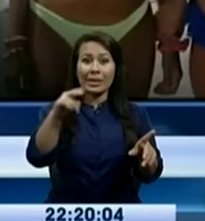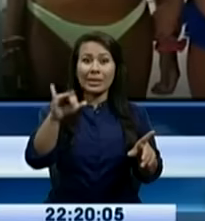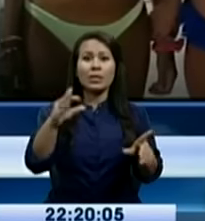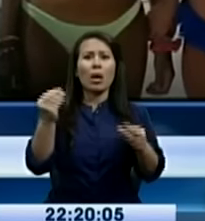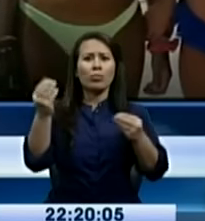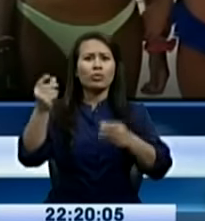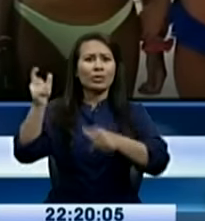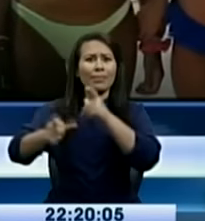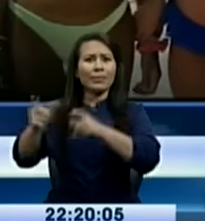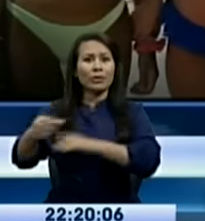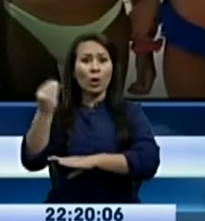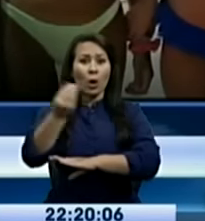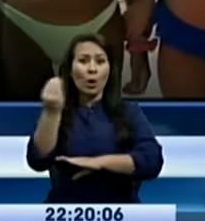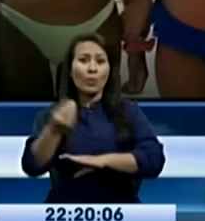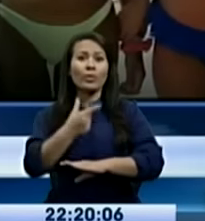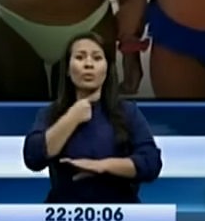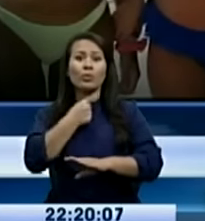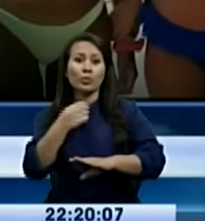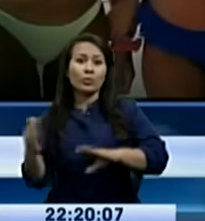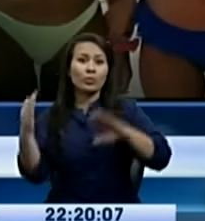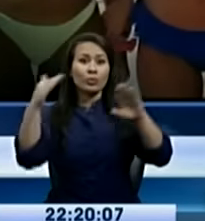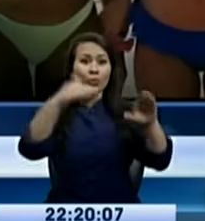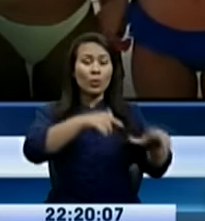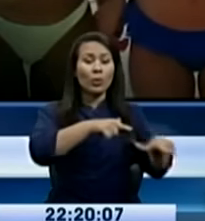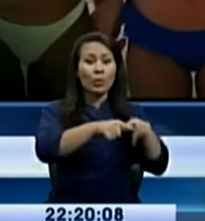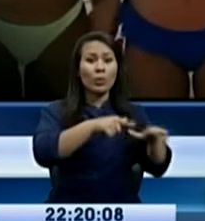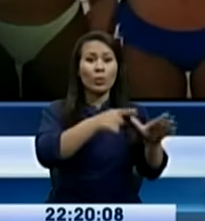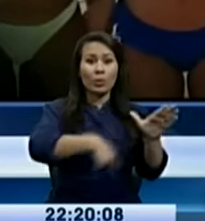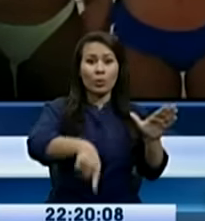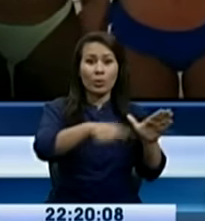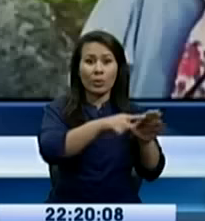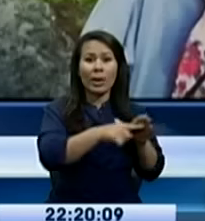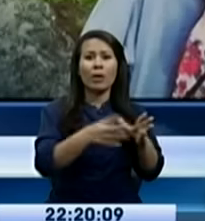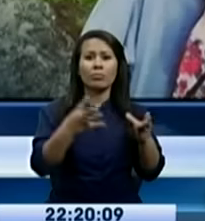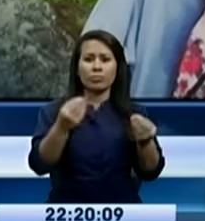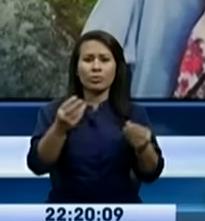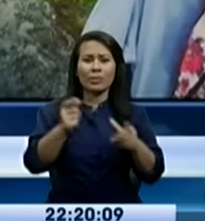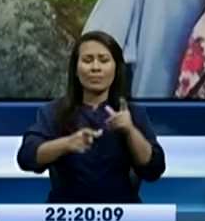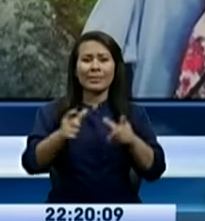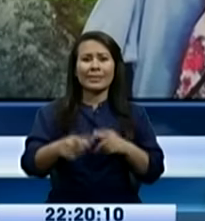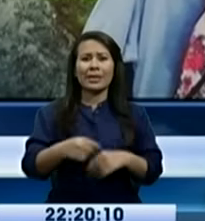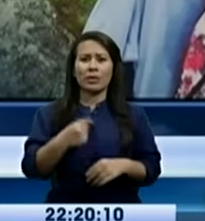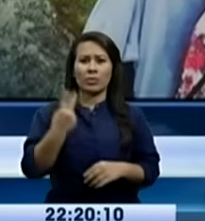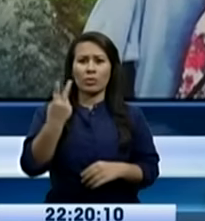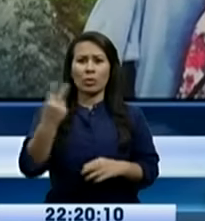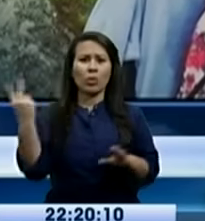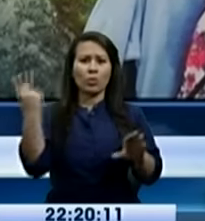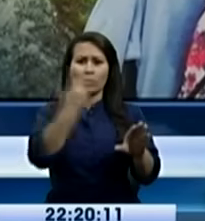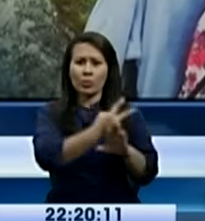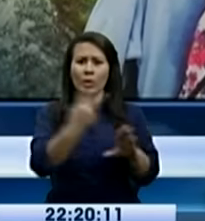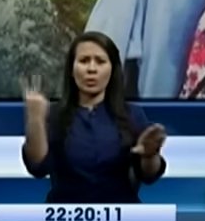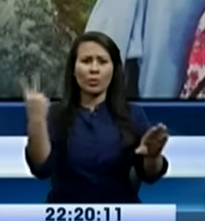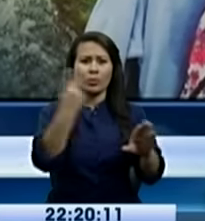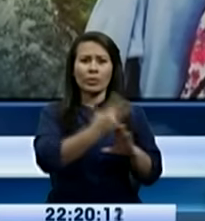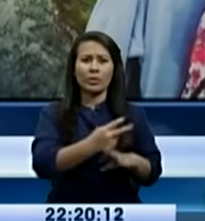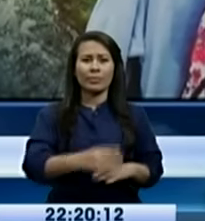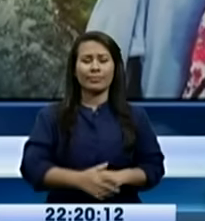cantidad de jóvenes del país, no solamente de la ciudad de Buenos Aires, sino también, como en el caso de ciudades importantes como Mendoza,